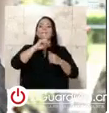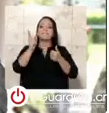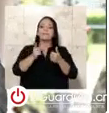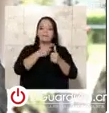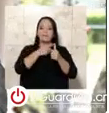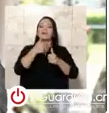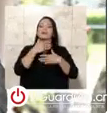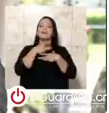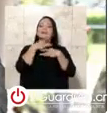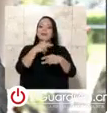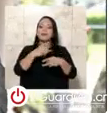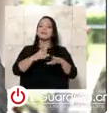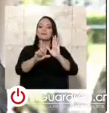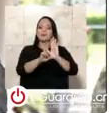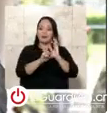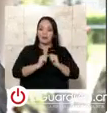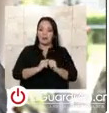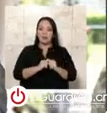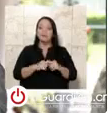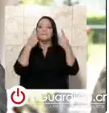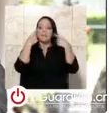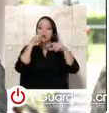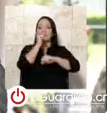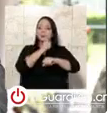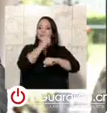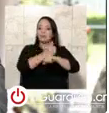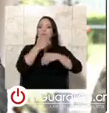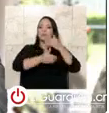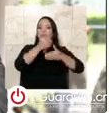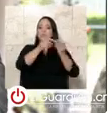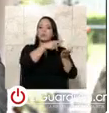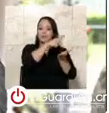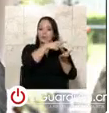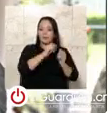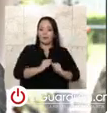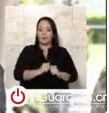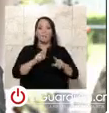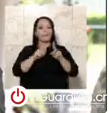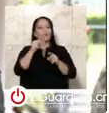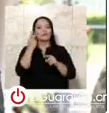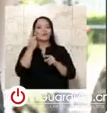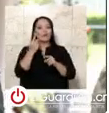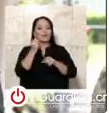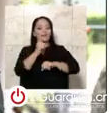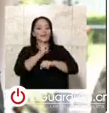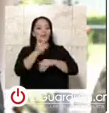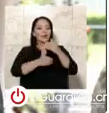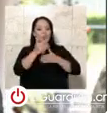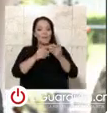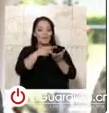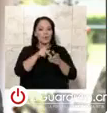que tiene un interés legítimo en establecer un proceso de pago. Pero no solamente establecer un proceso de pago,